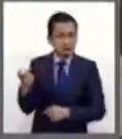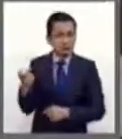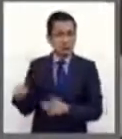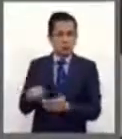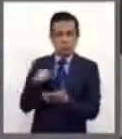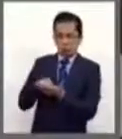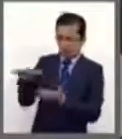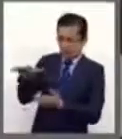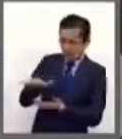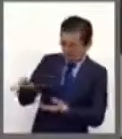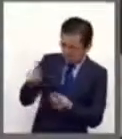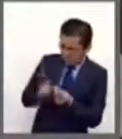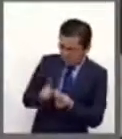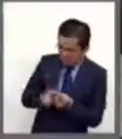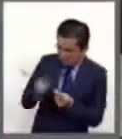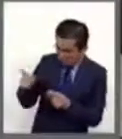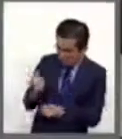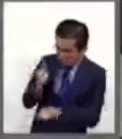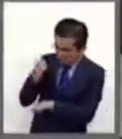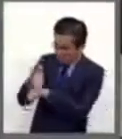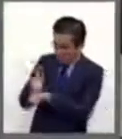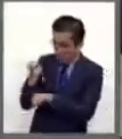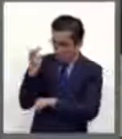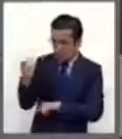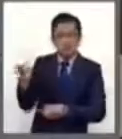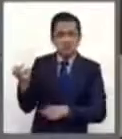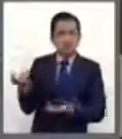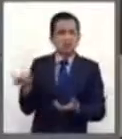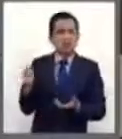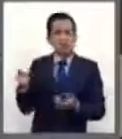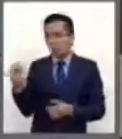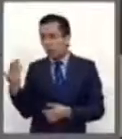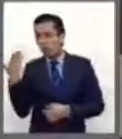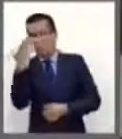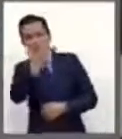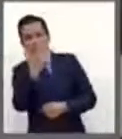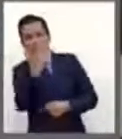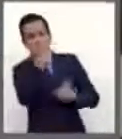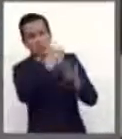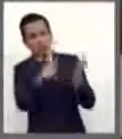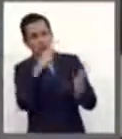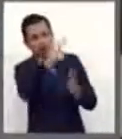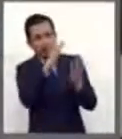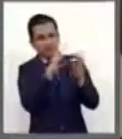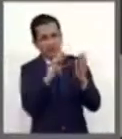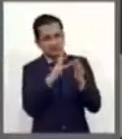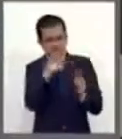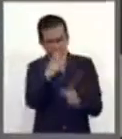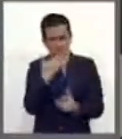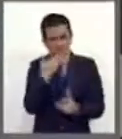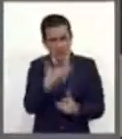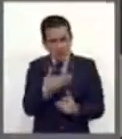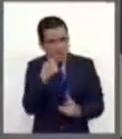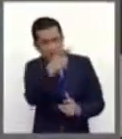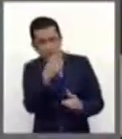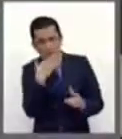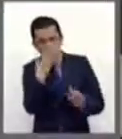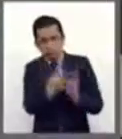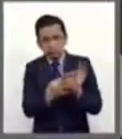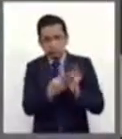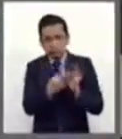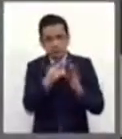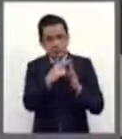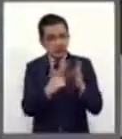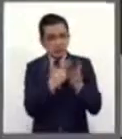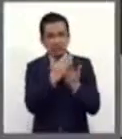lugar en donde fue adquirida, Francia, pues no cumple con las normas